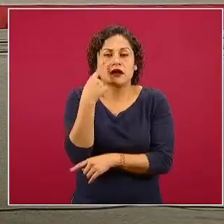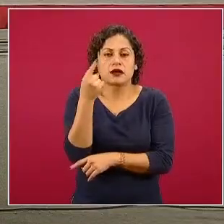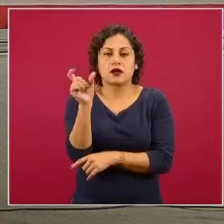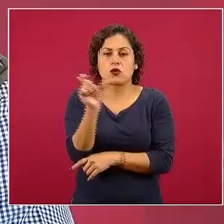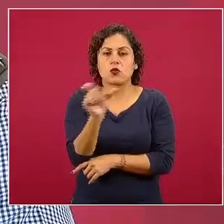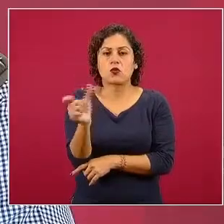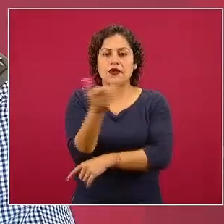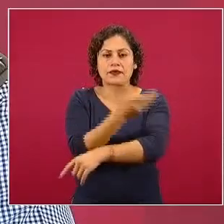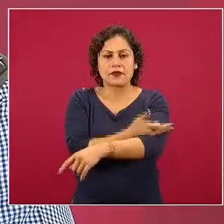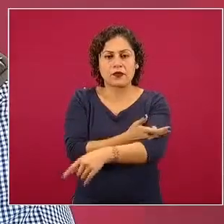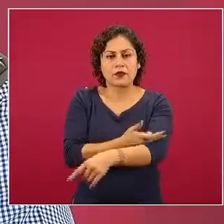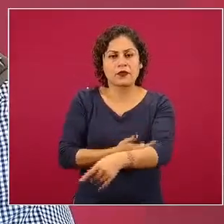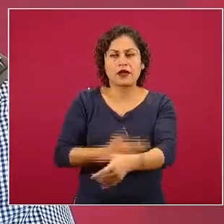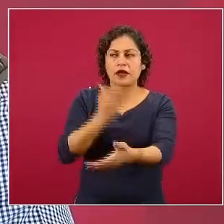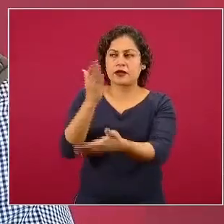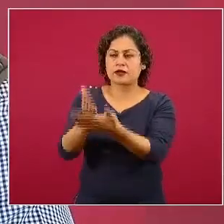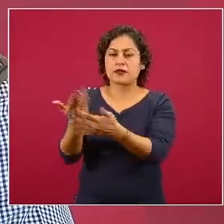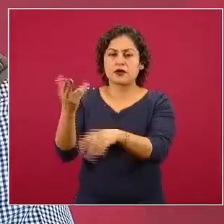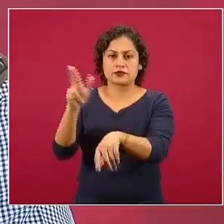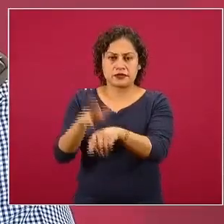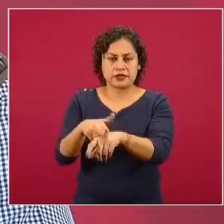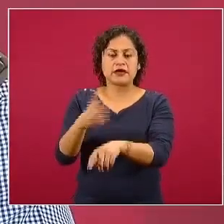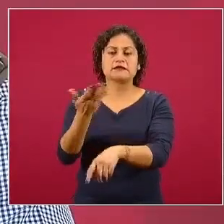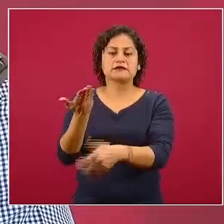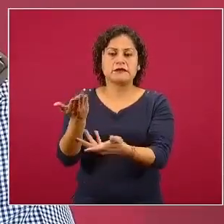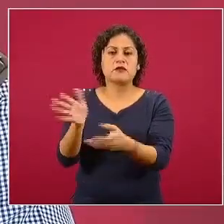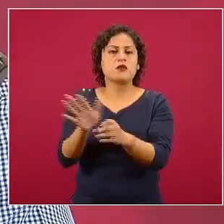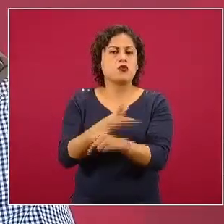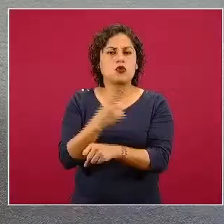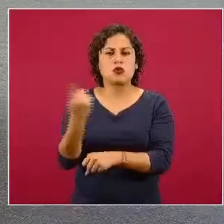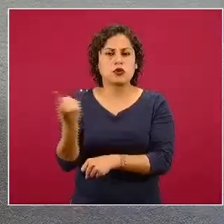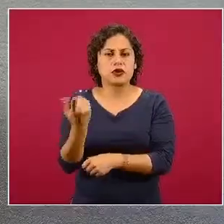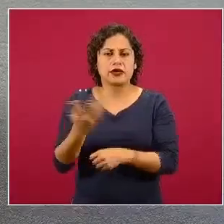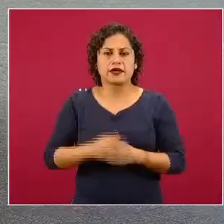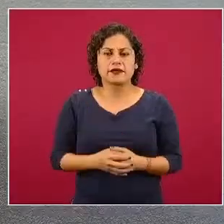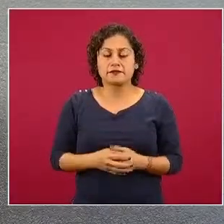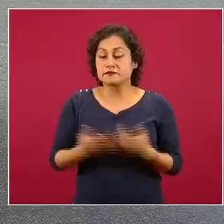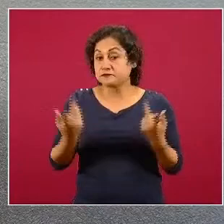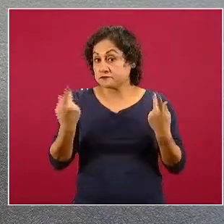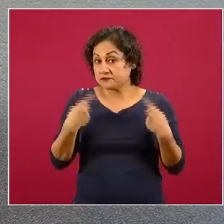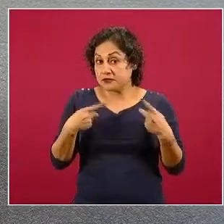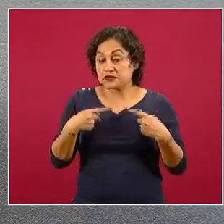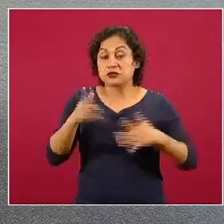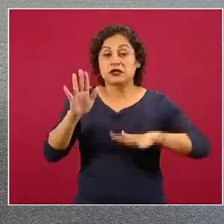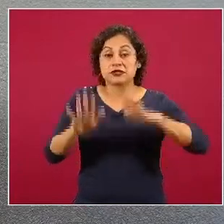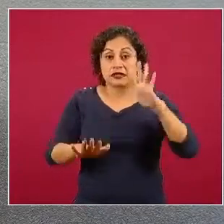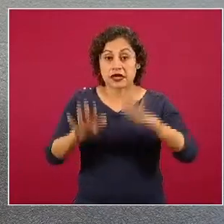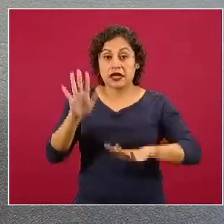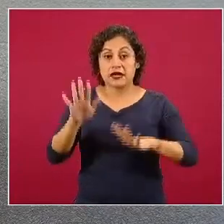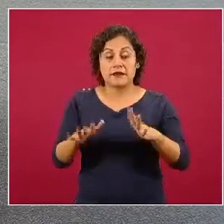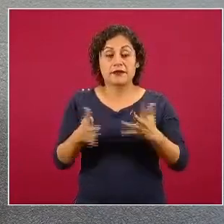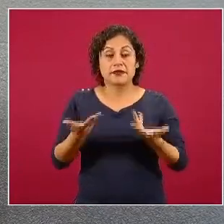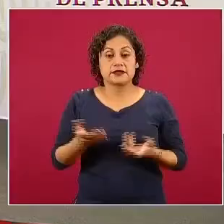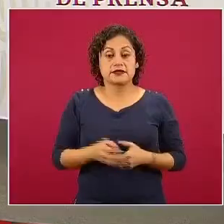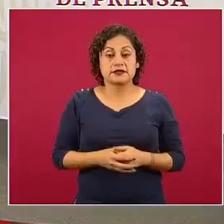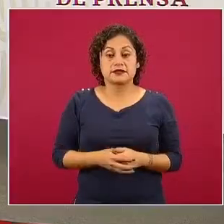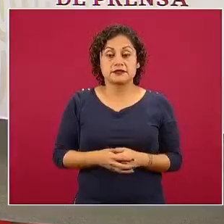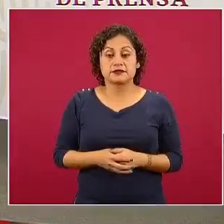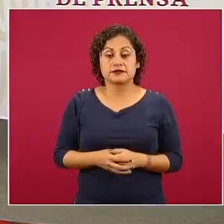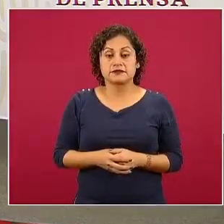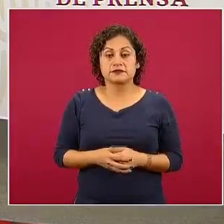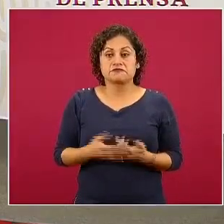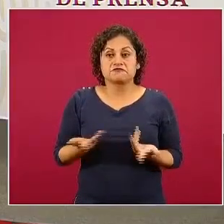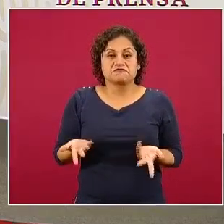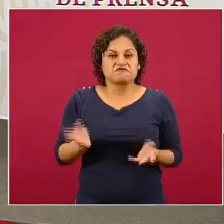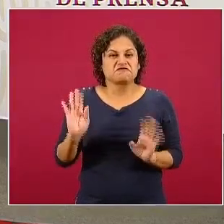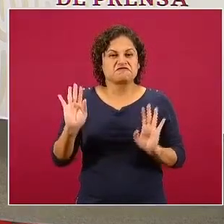también pueden ocurrir por el hecho de que las personas pueden estar intentando con